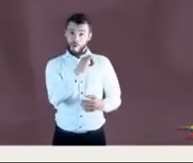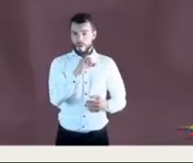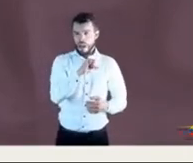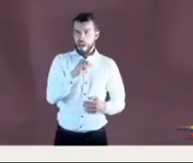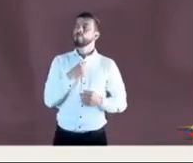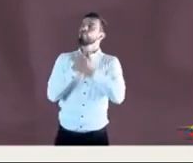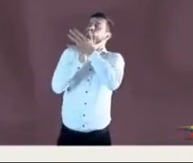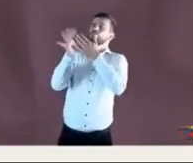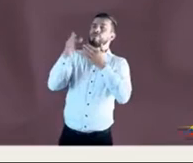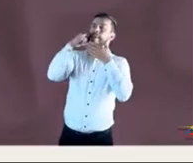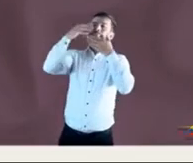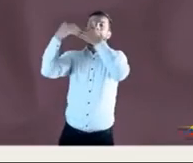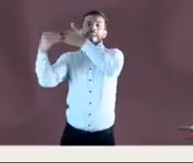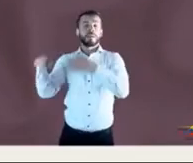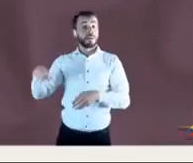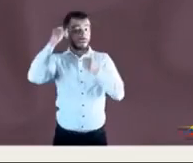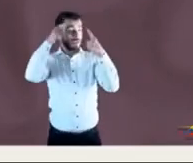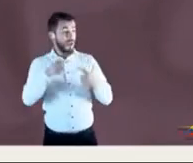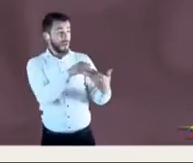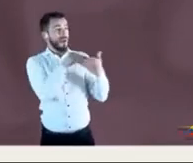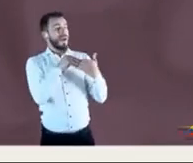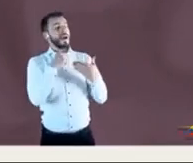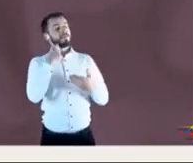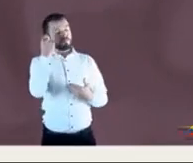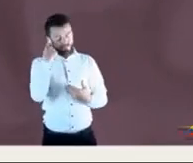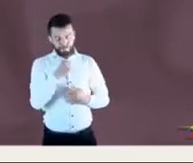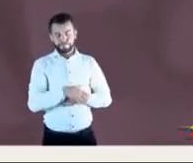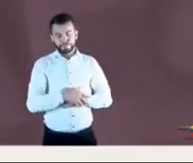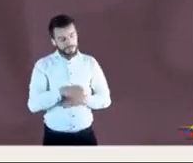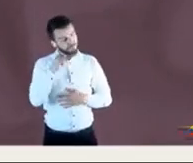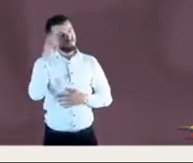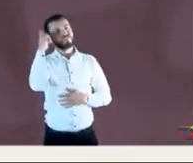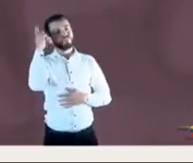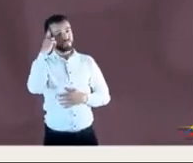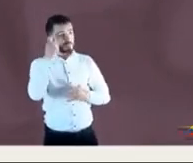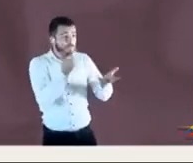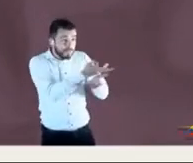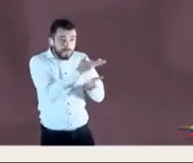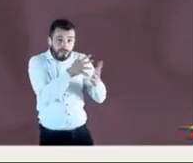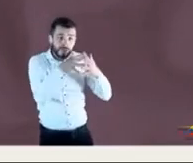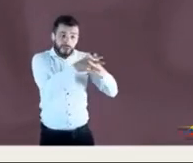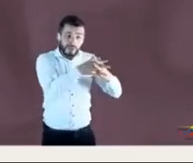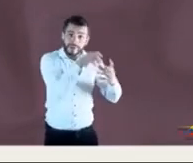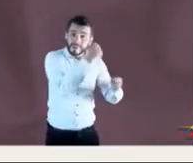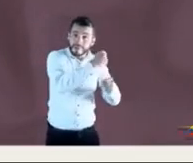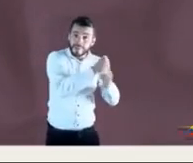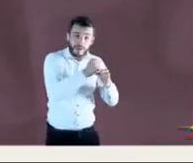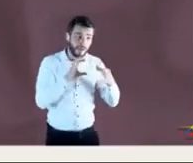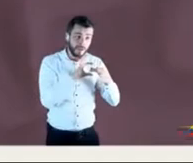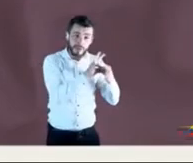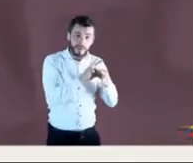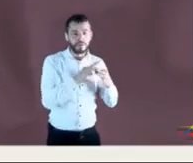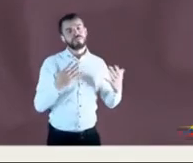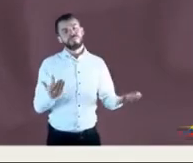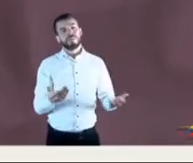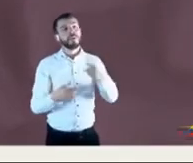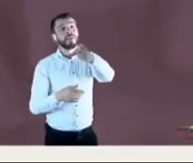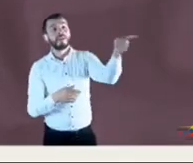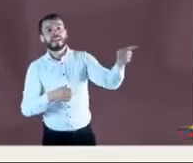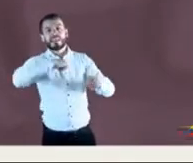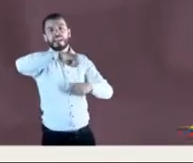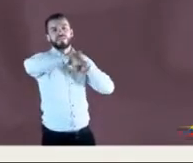es con su participación y trabajando con ellos, que el Estado puede dar mejor respuesta para prevenir las violaciones de derechos